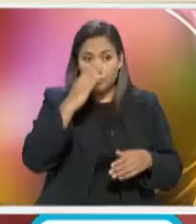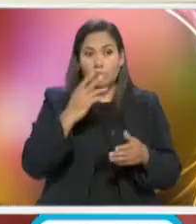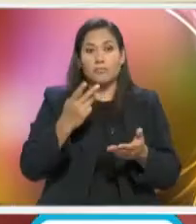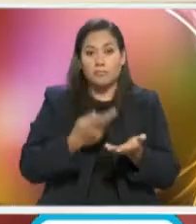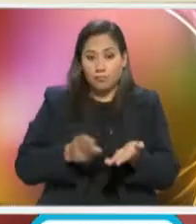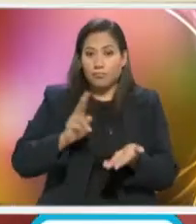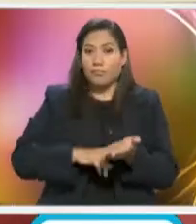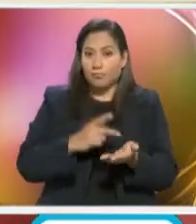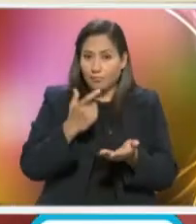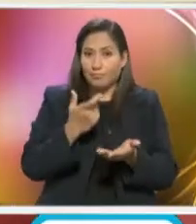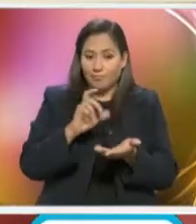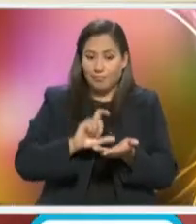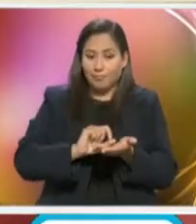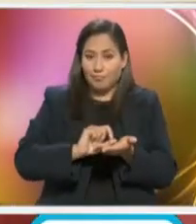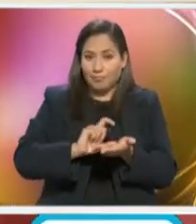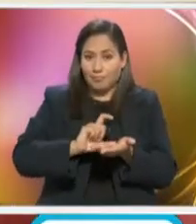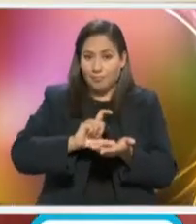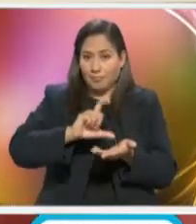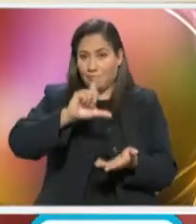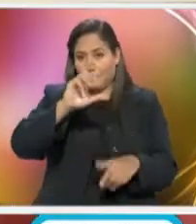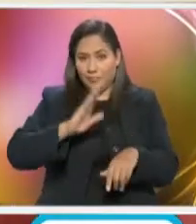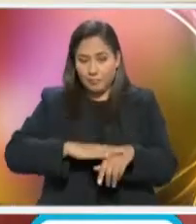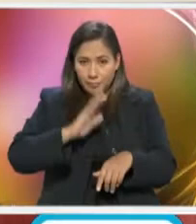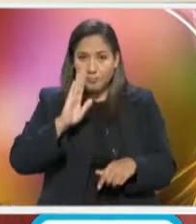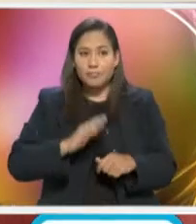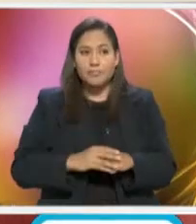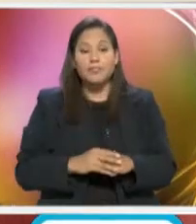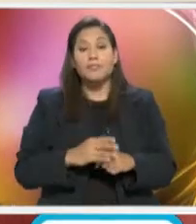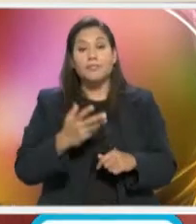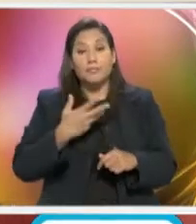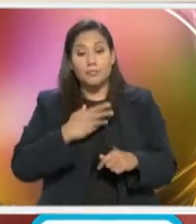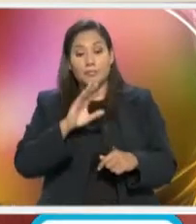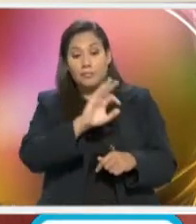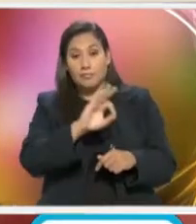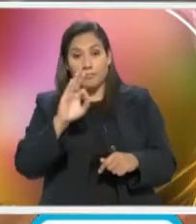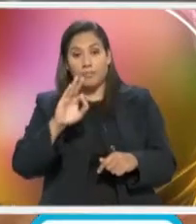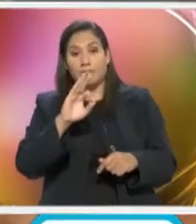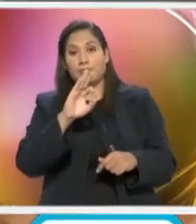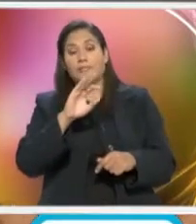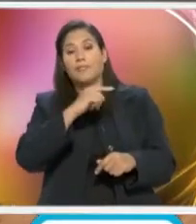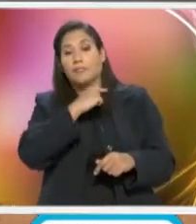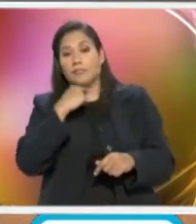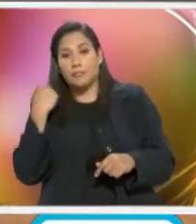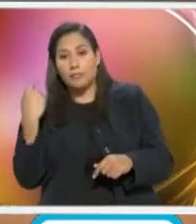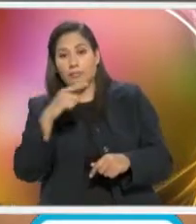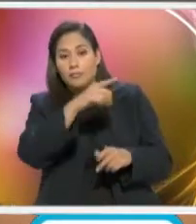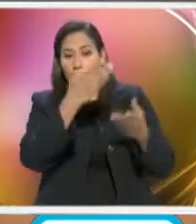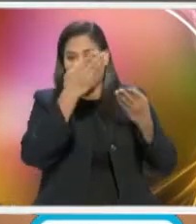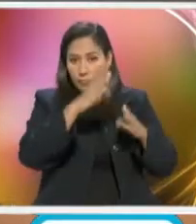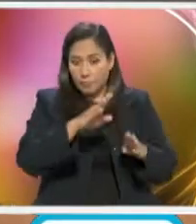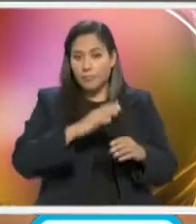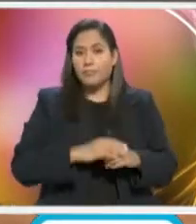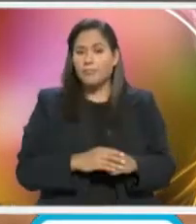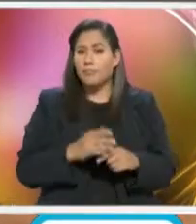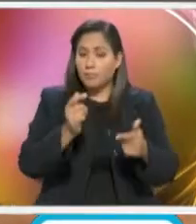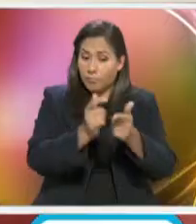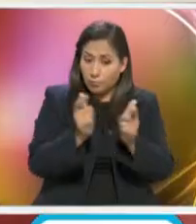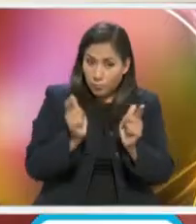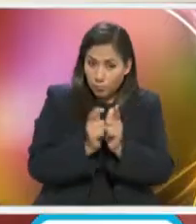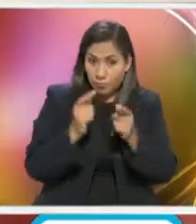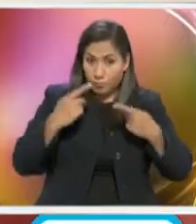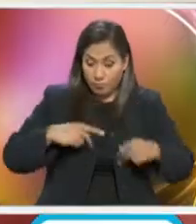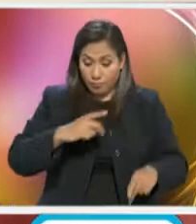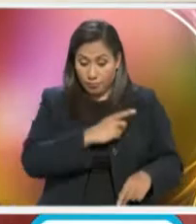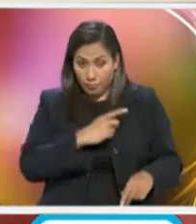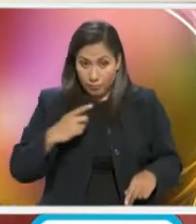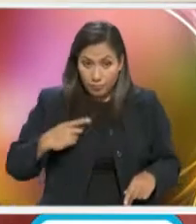se multiplicaba. Entonces, existía también una cartera vencida, un riesgo de cartera vencida en los bancos. La Sí. cartera vencida es un grupo de deudores que